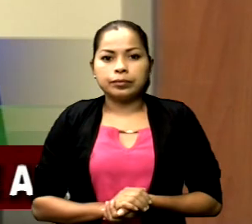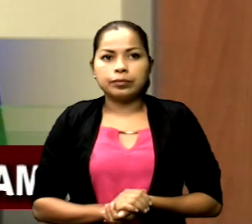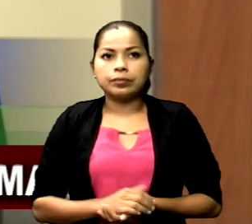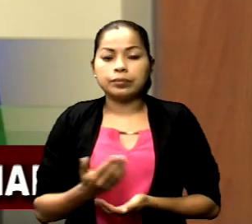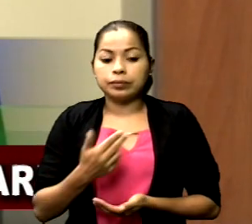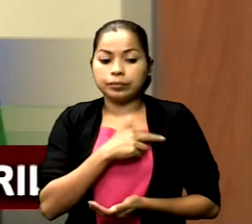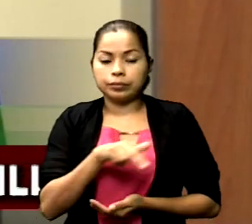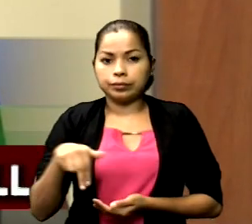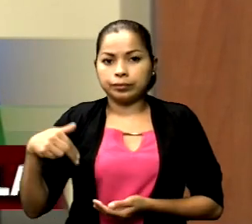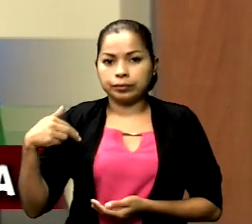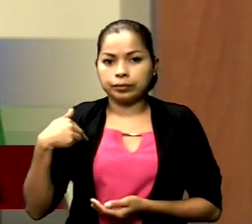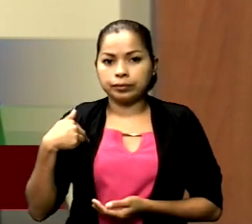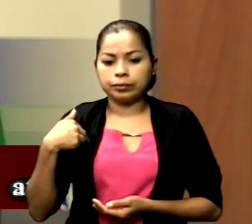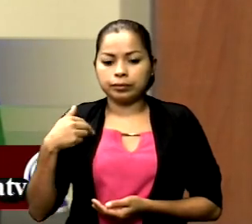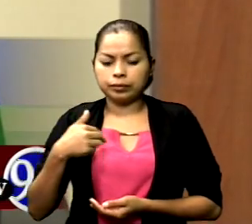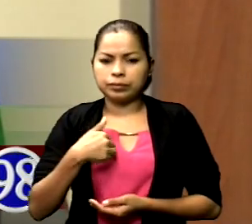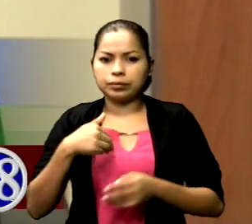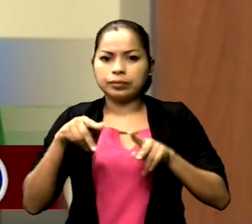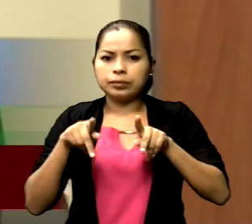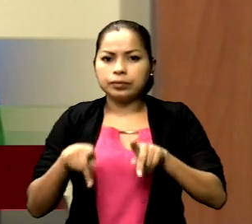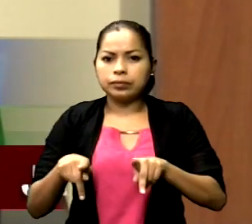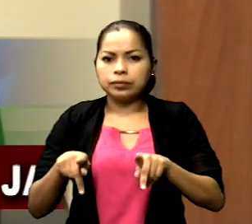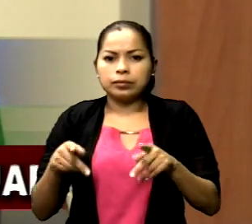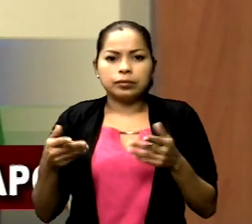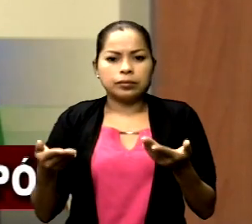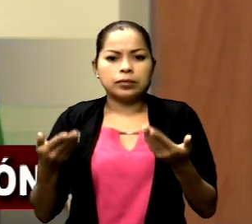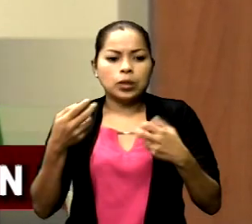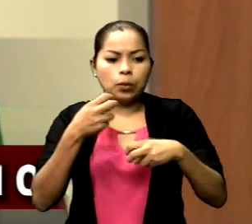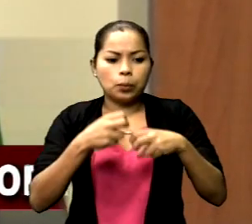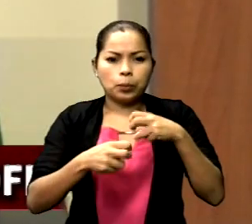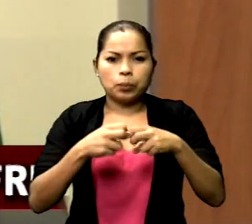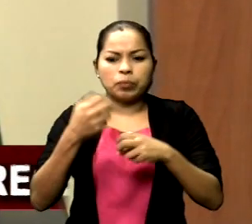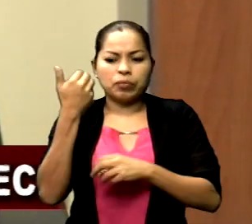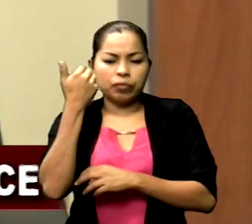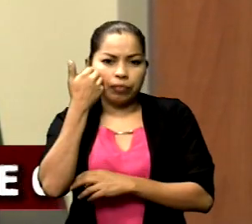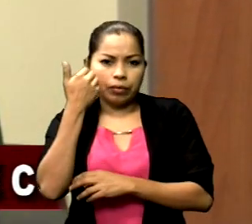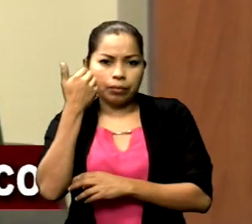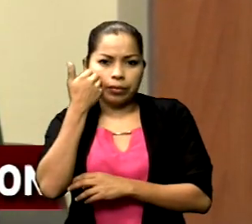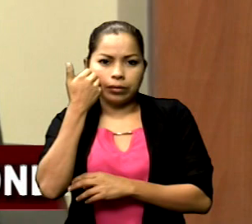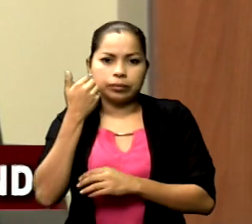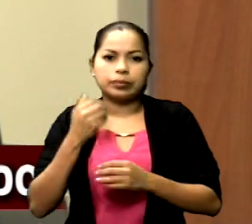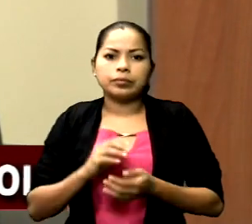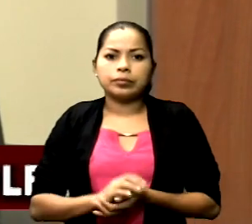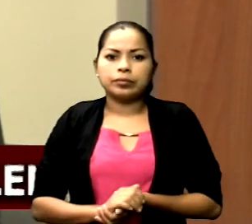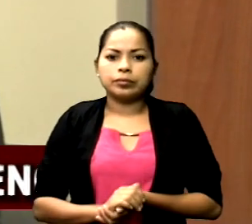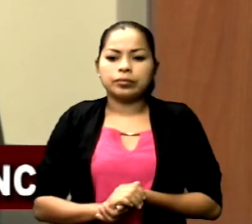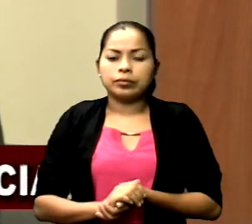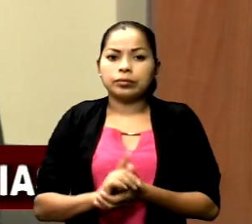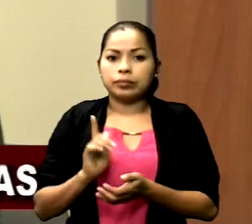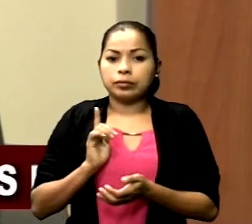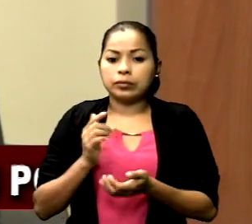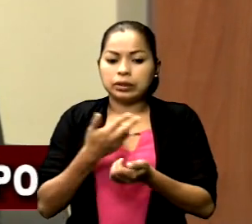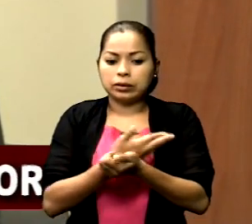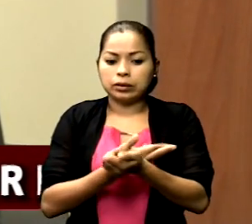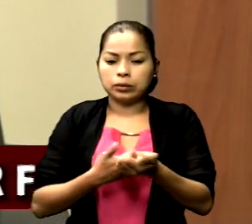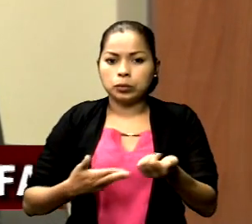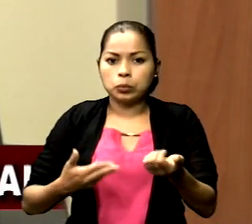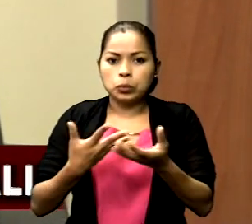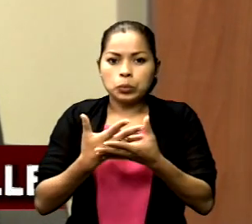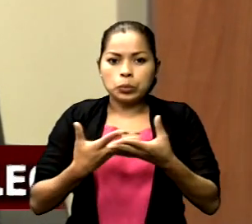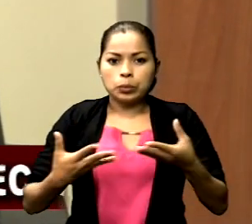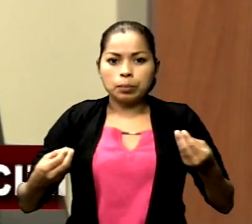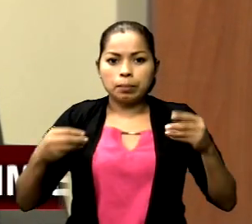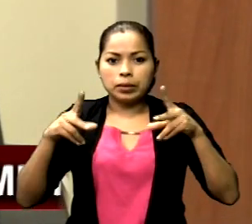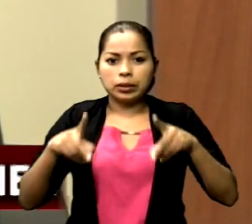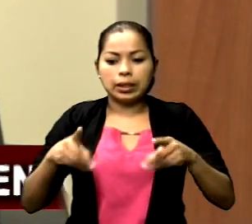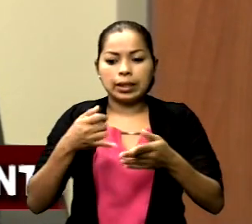cuando nosotros en cualquier problema de salud se presenta pérdida de sangre,